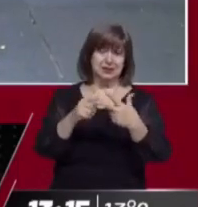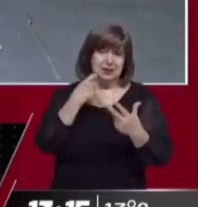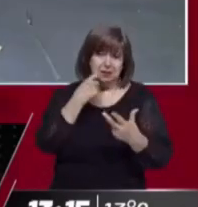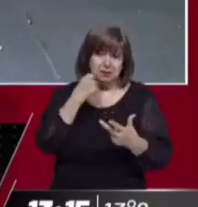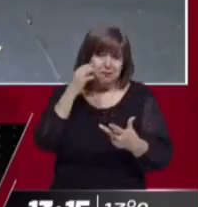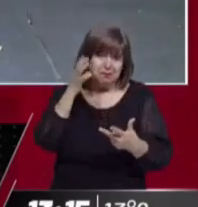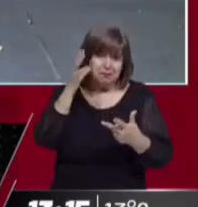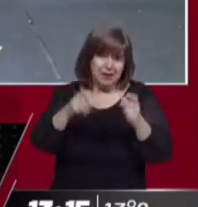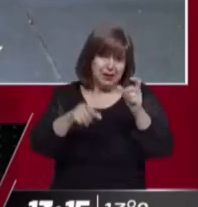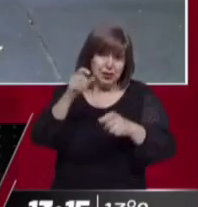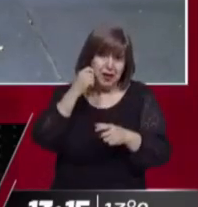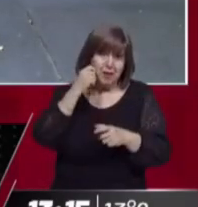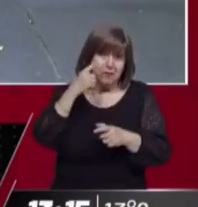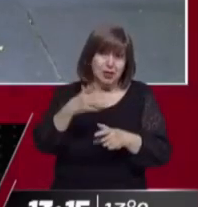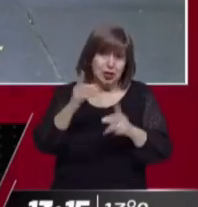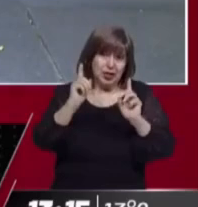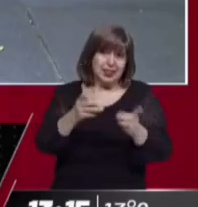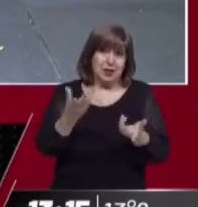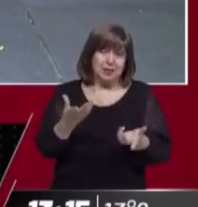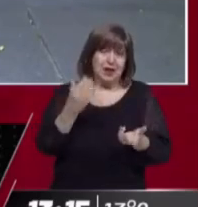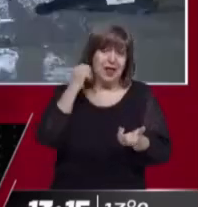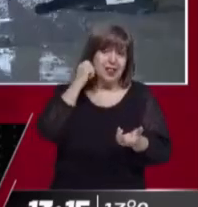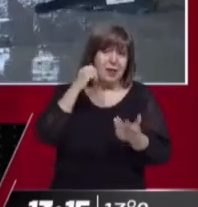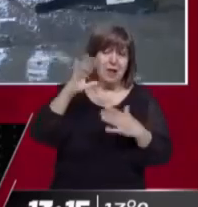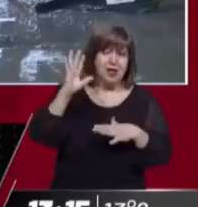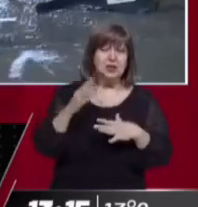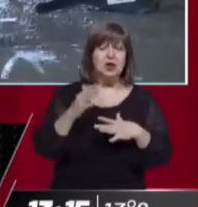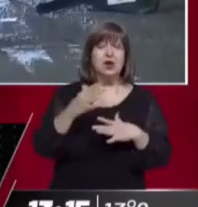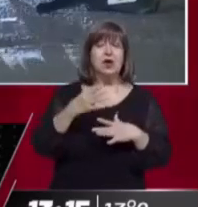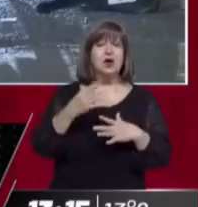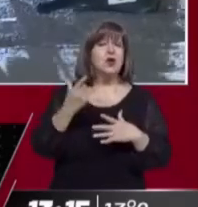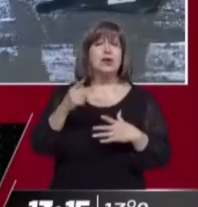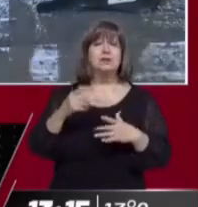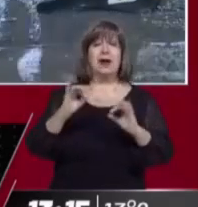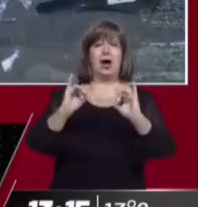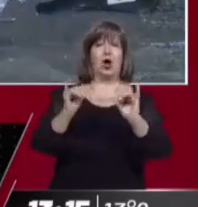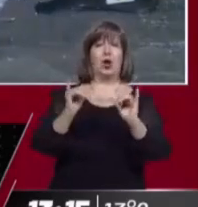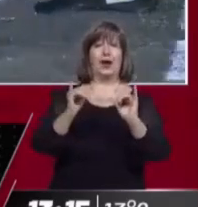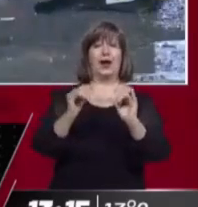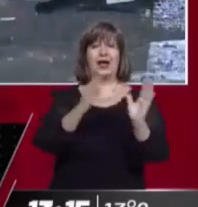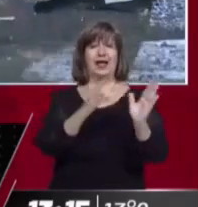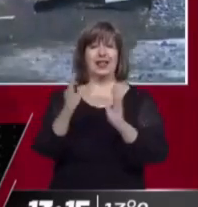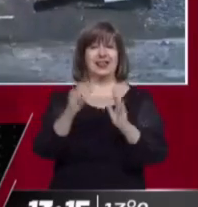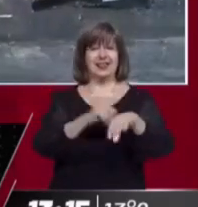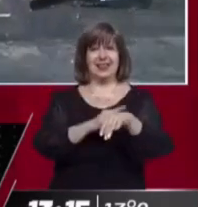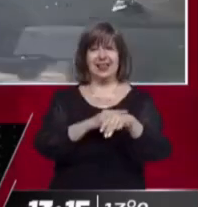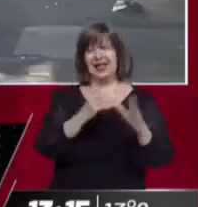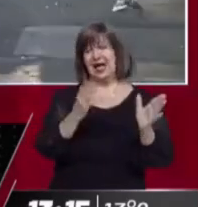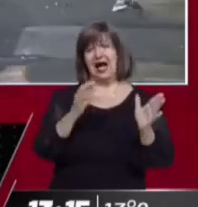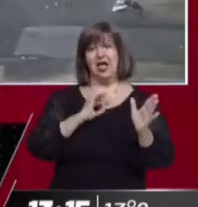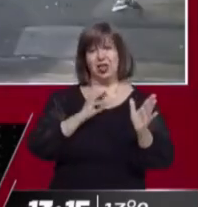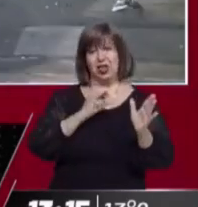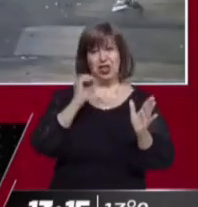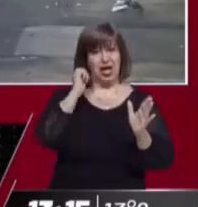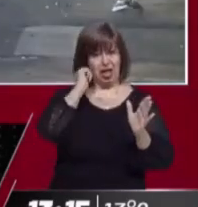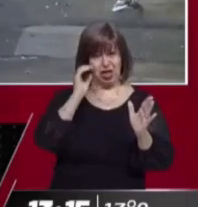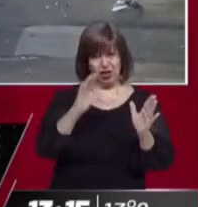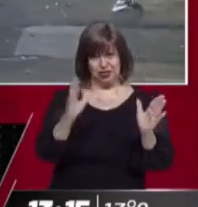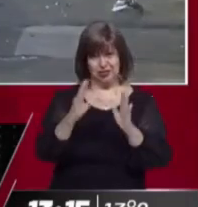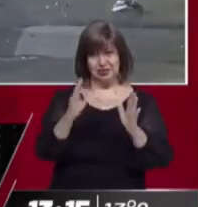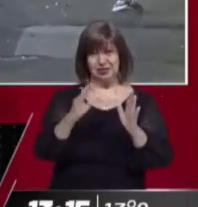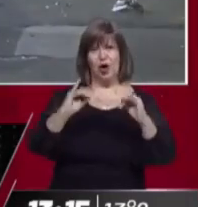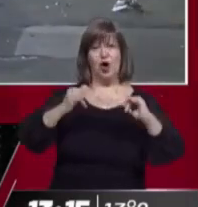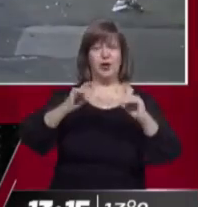también este nos ha pasado eso Y entonces Acá hay que entender que no es un fenómeno etario es un fenómeno concreto de